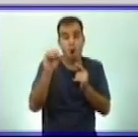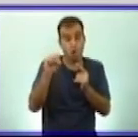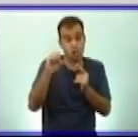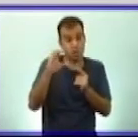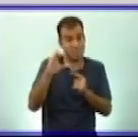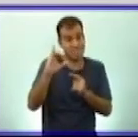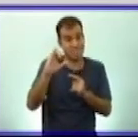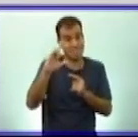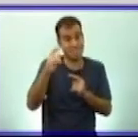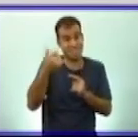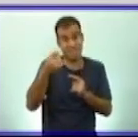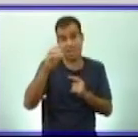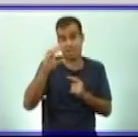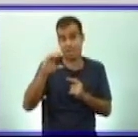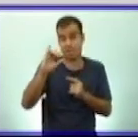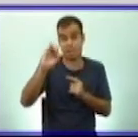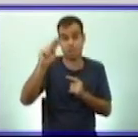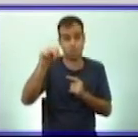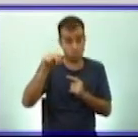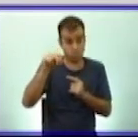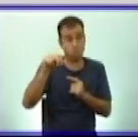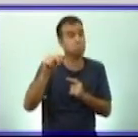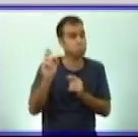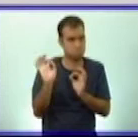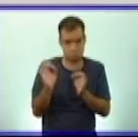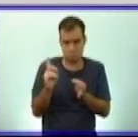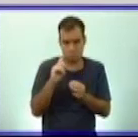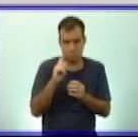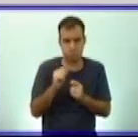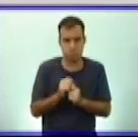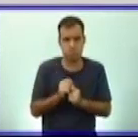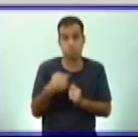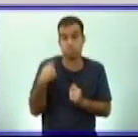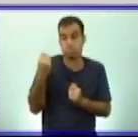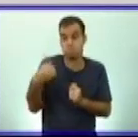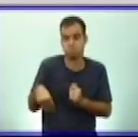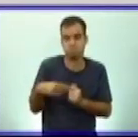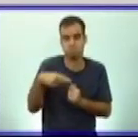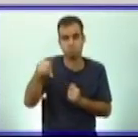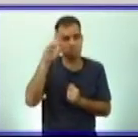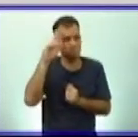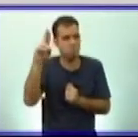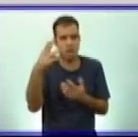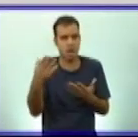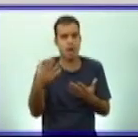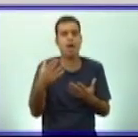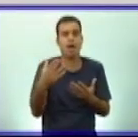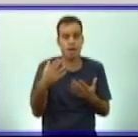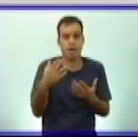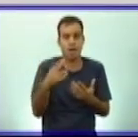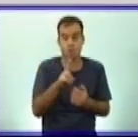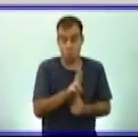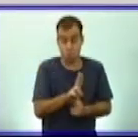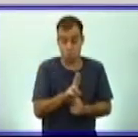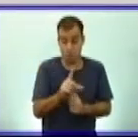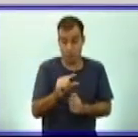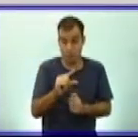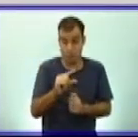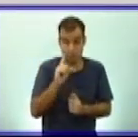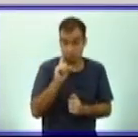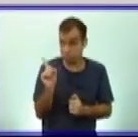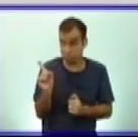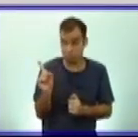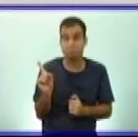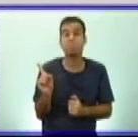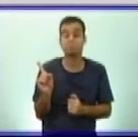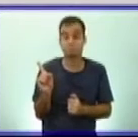instantánea. Aprovecho para recordar el término U minúscula implica tensión instantánea, U